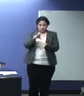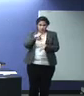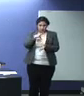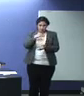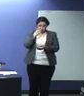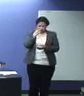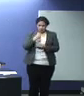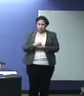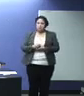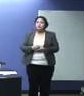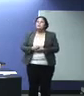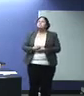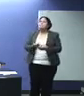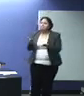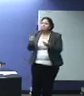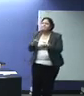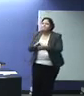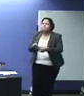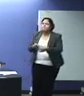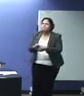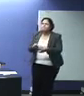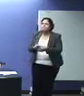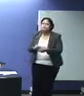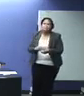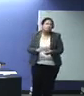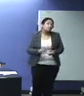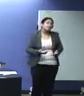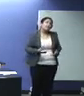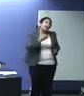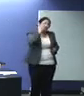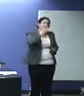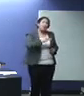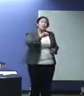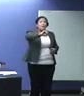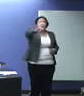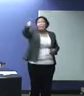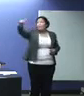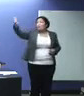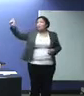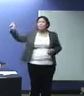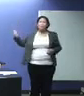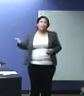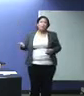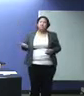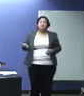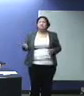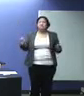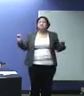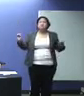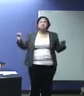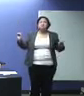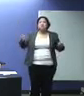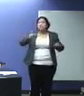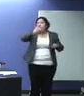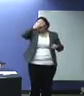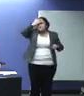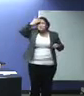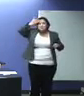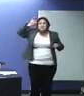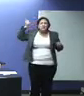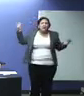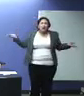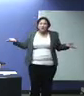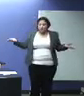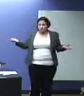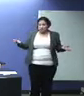es que afuera no hay nada, no tenemos nada. La forma en que tenemos para afrontar las necesidades de la